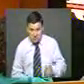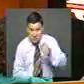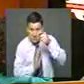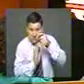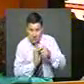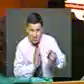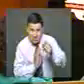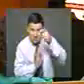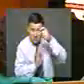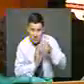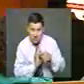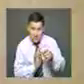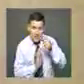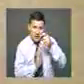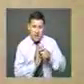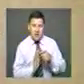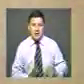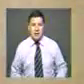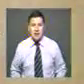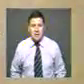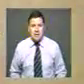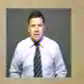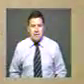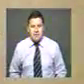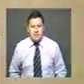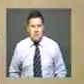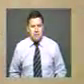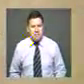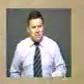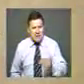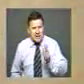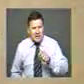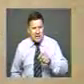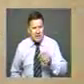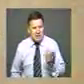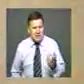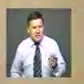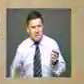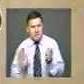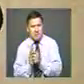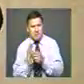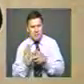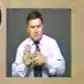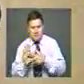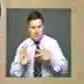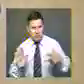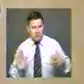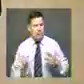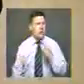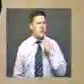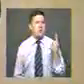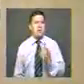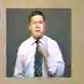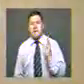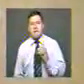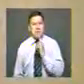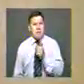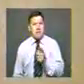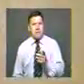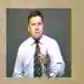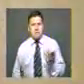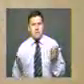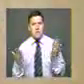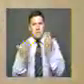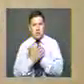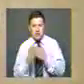matrimonio, en este contrato, se requiere eso? La Corte Constitucional no dijo eso y de paso